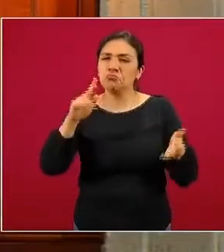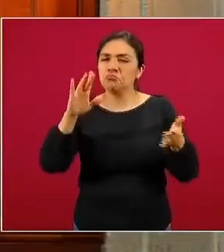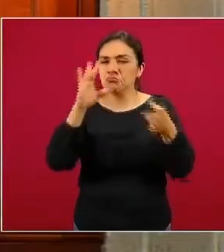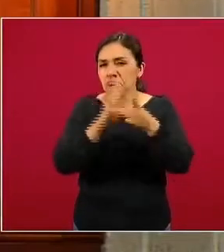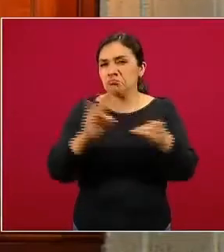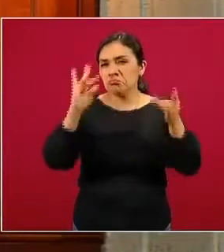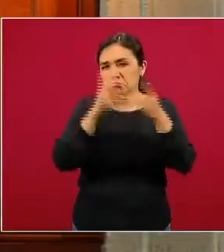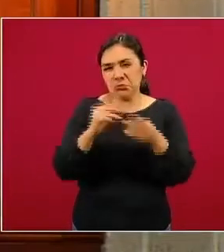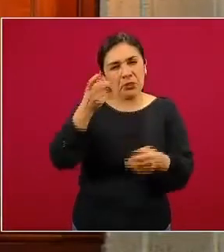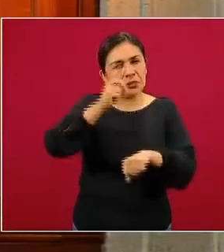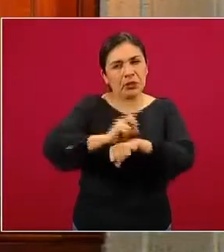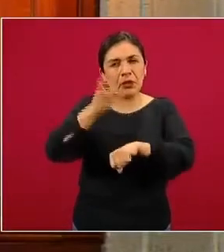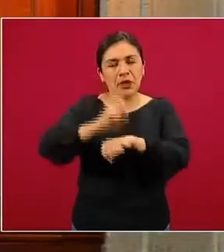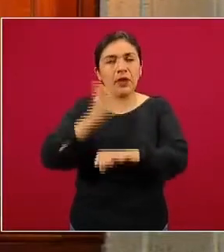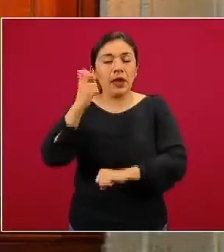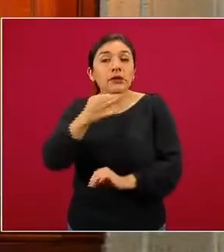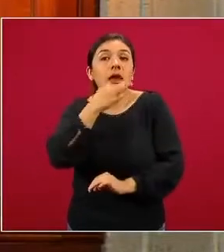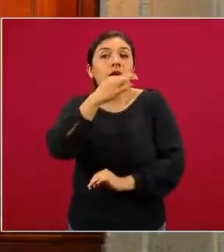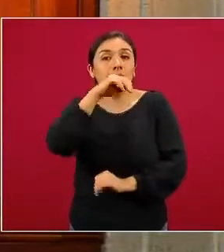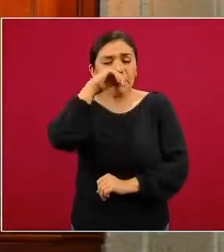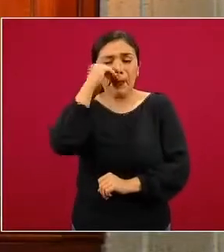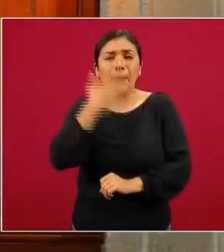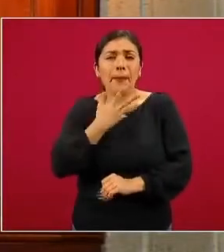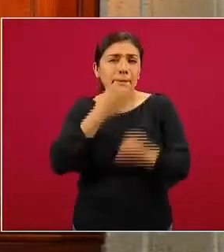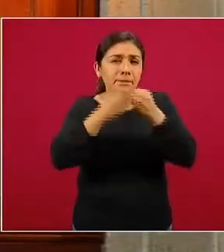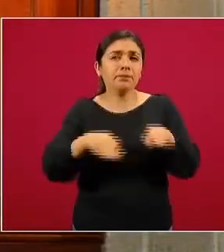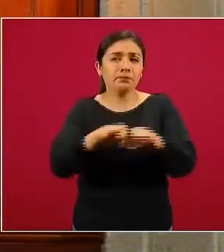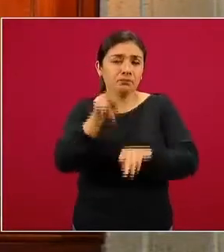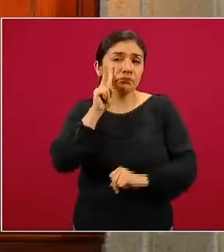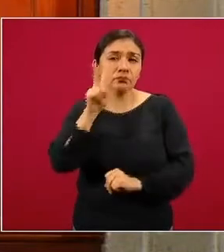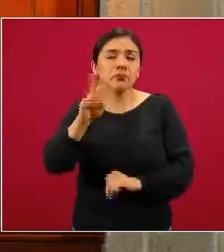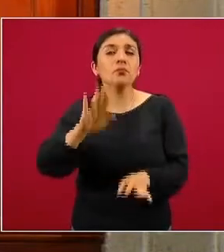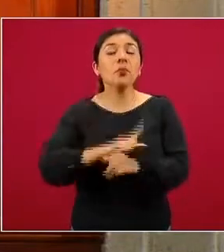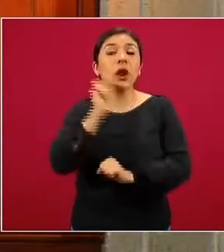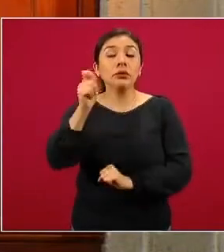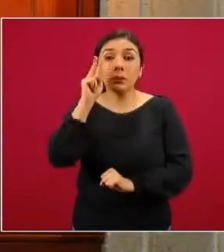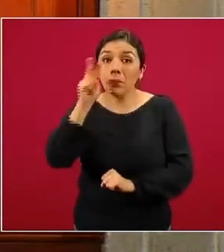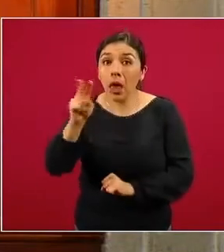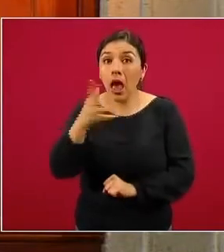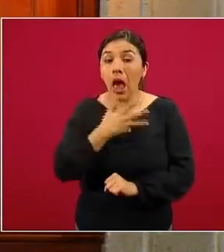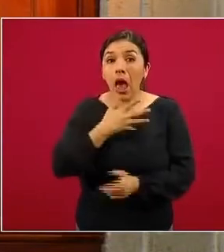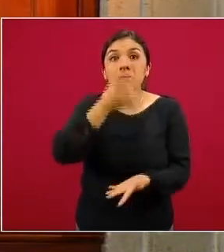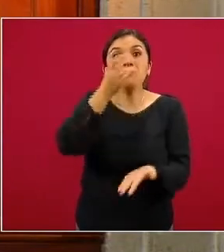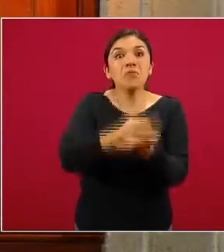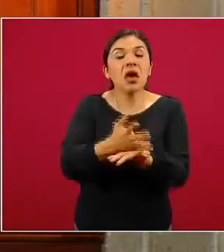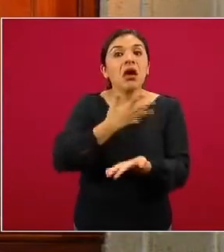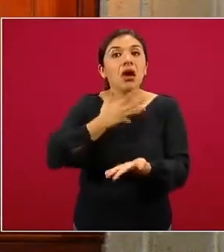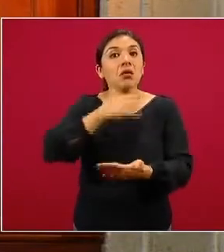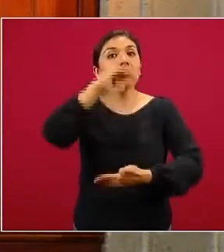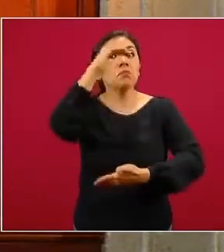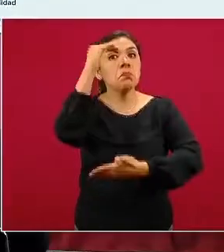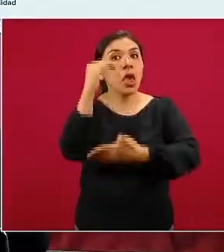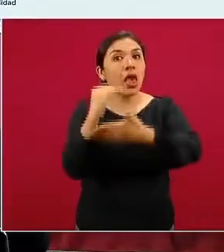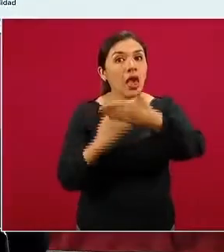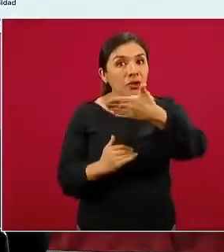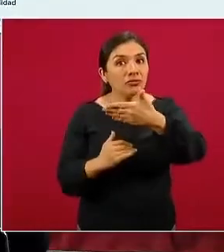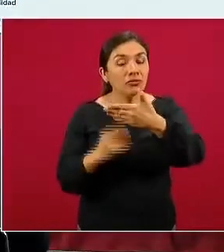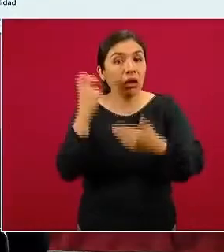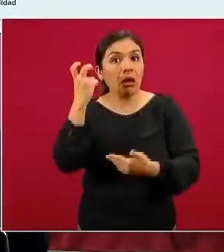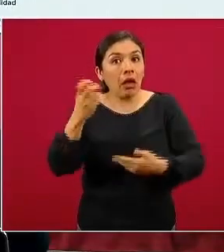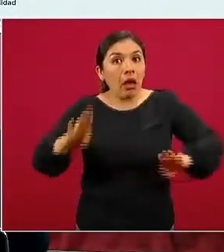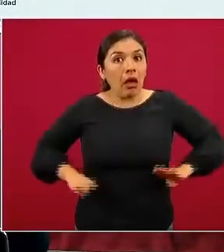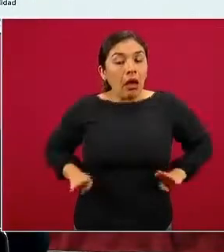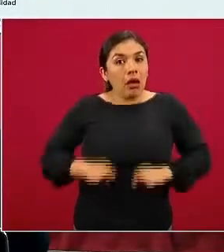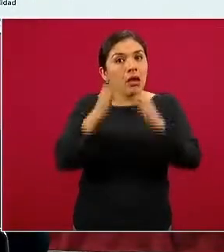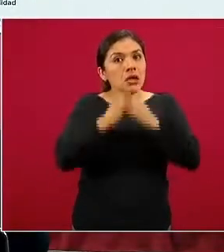los días. Es un indicador que es importante porque además de que ha evidenciado una disminución y que esta disminución